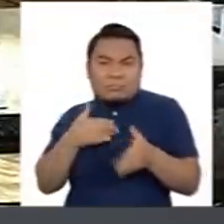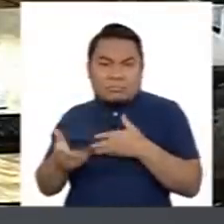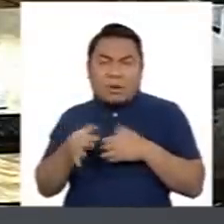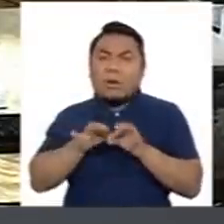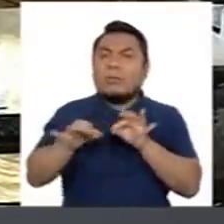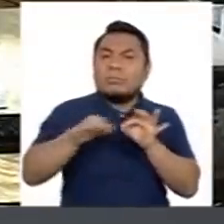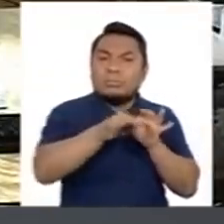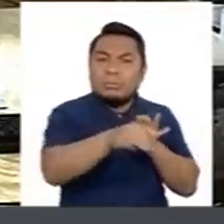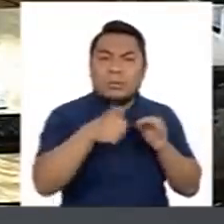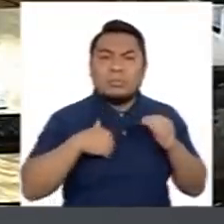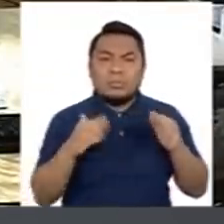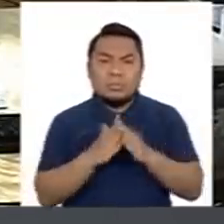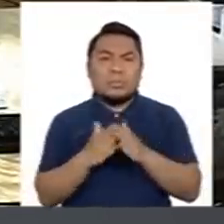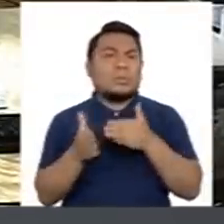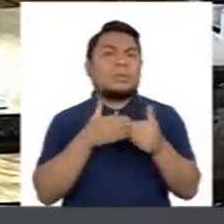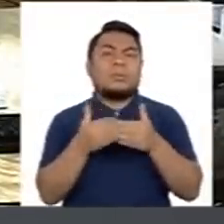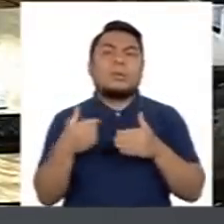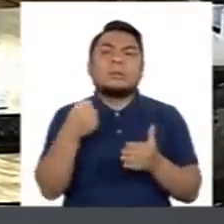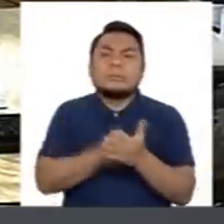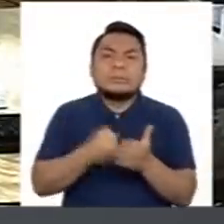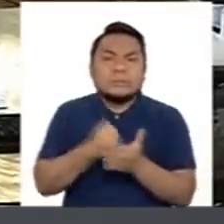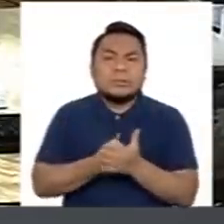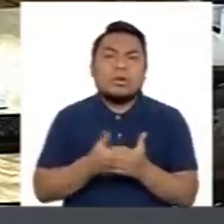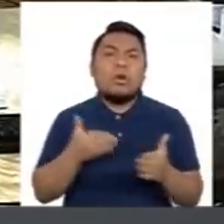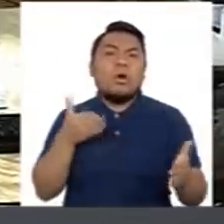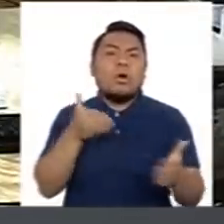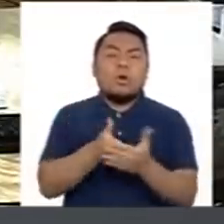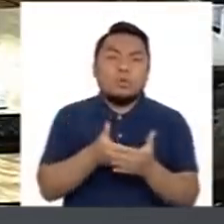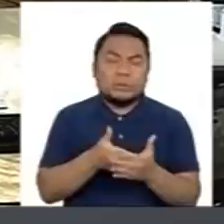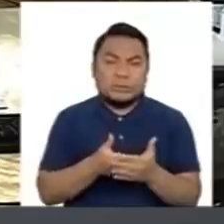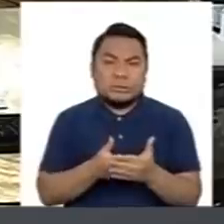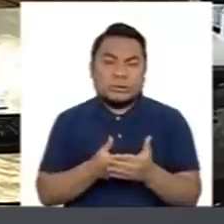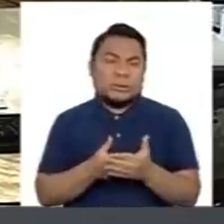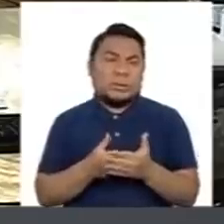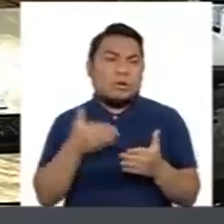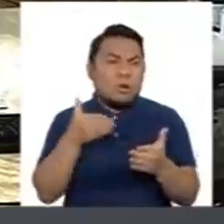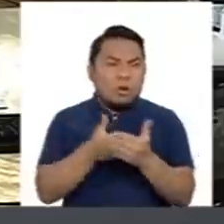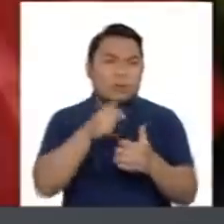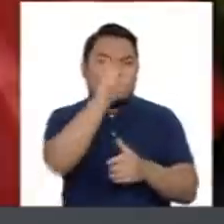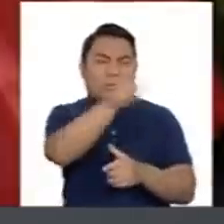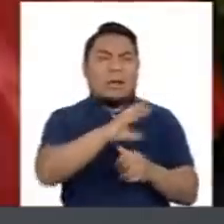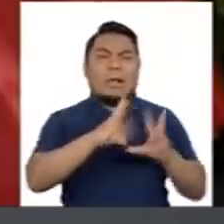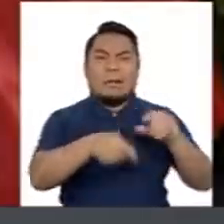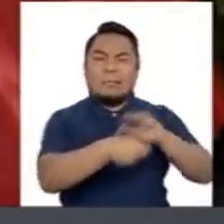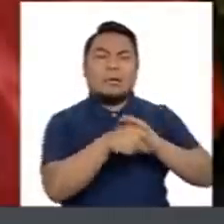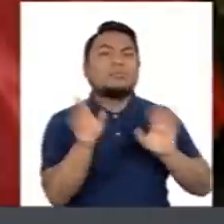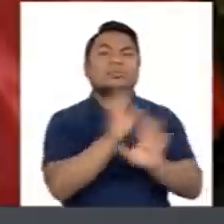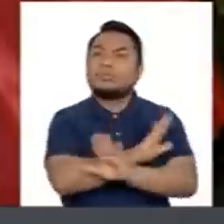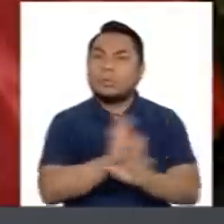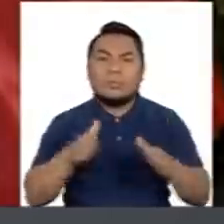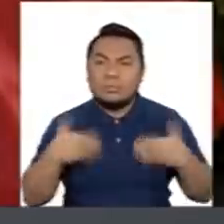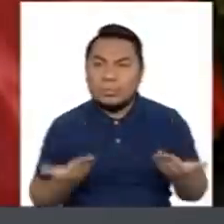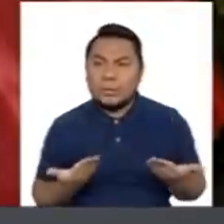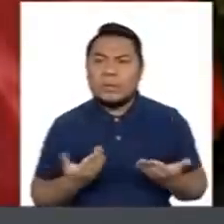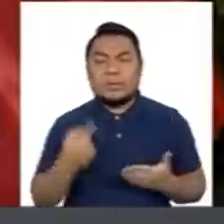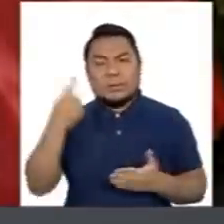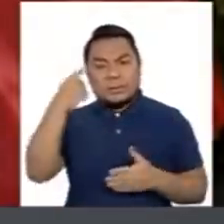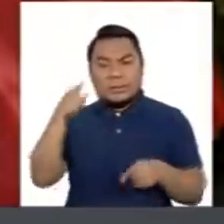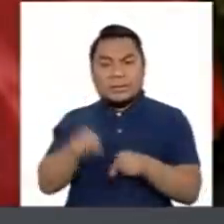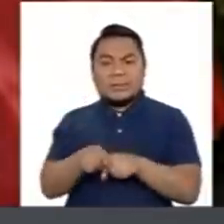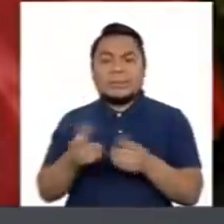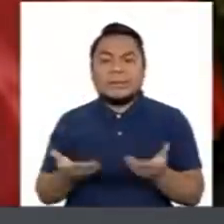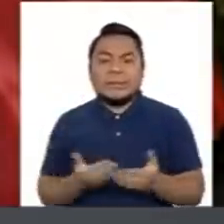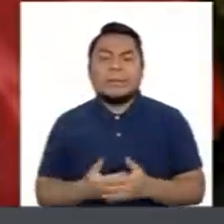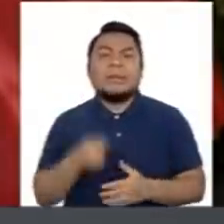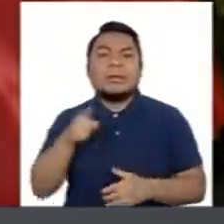gobierno regional, sea municipio, tenemos que luchar contra la corrupción. O sea, no puede haber motivo de que escudados